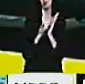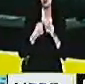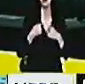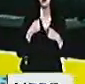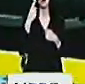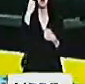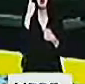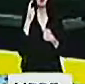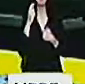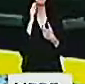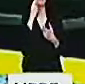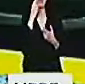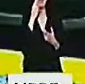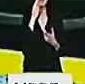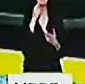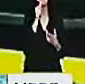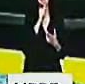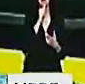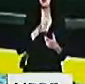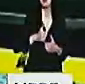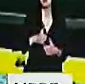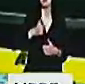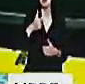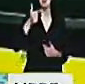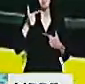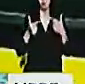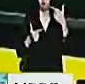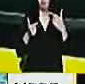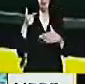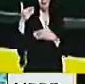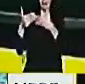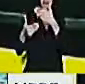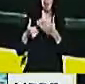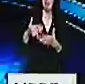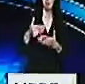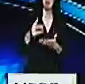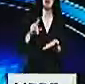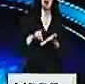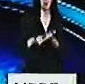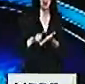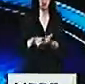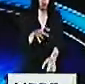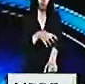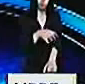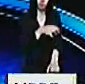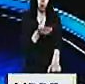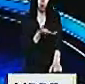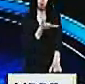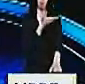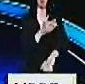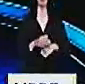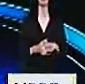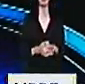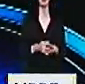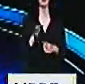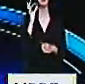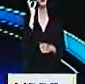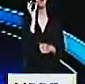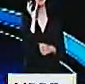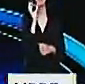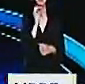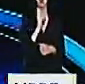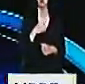está por las voluntades políticas que se requieren para avanzar en un proceso realmente descentralizador. ¿Qué dirías tú, Carolina? Yo estoy de acuerdo con eso.